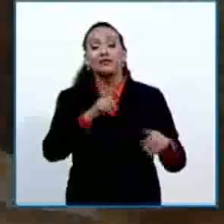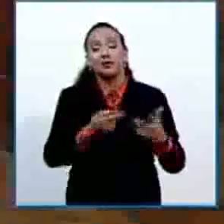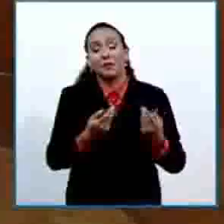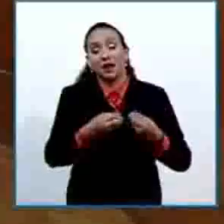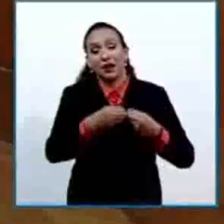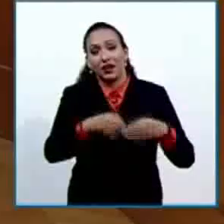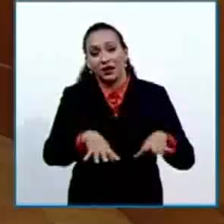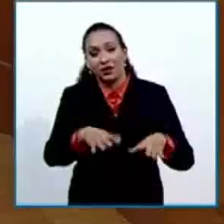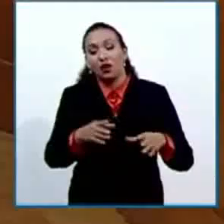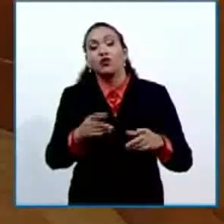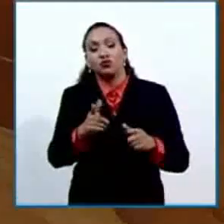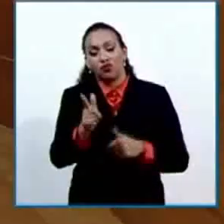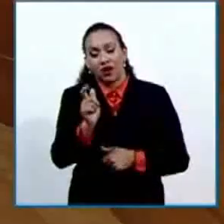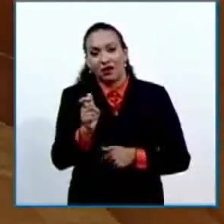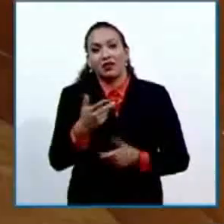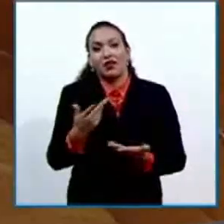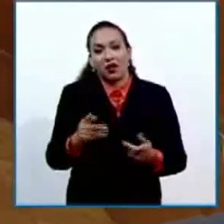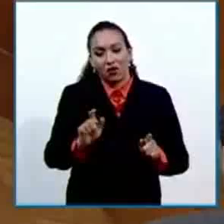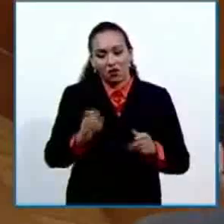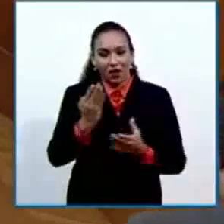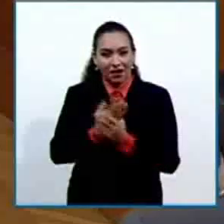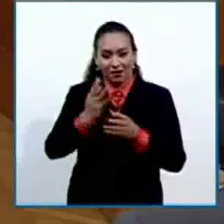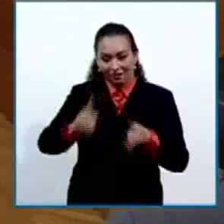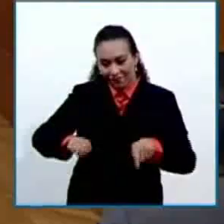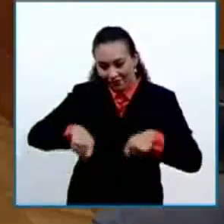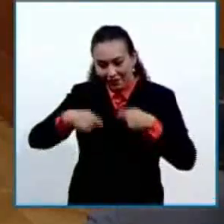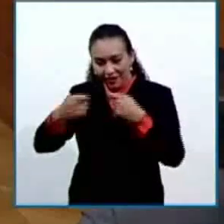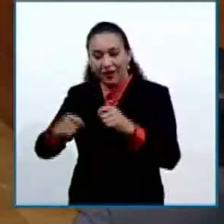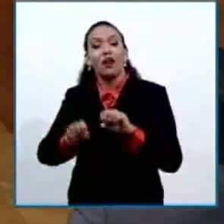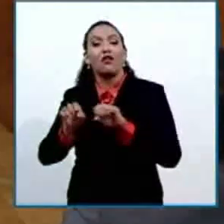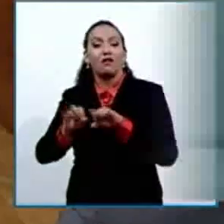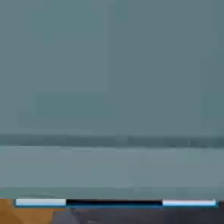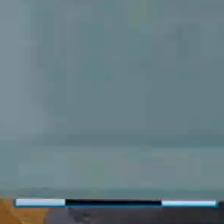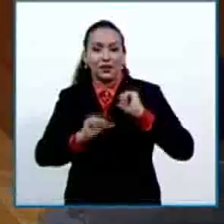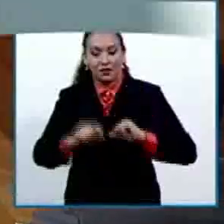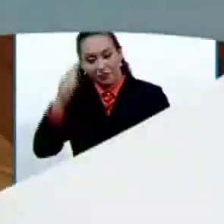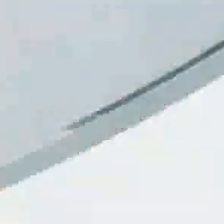el expediente al Tribunal del Conocimiento.